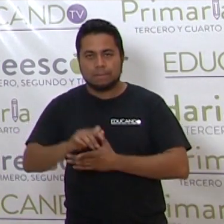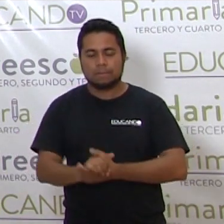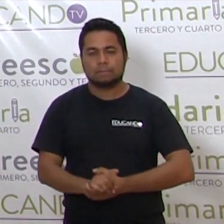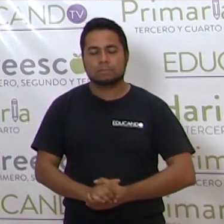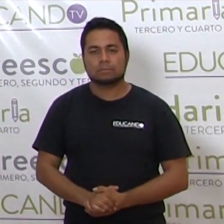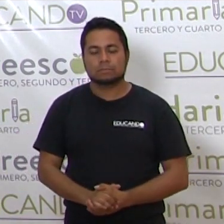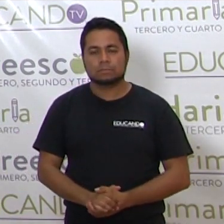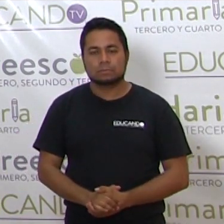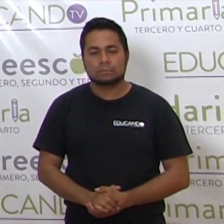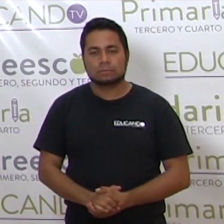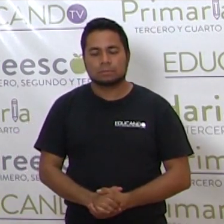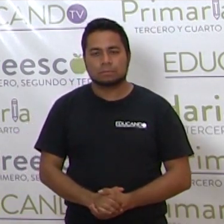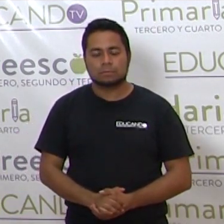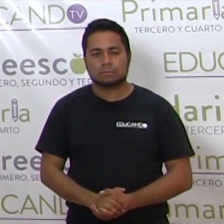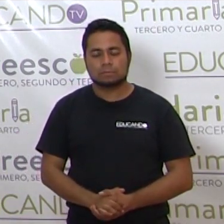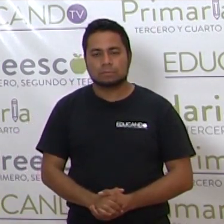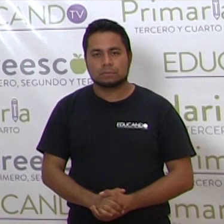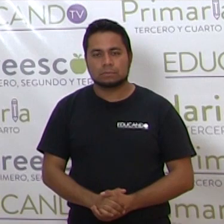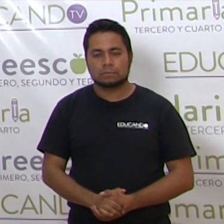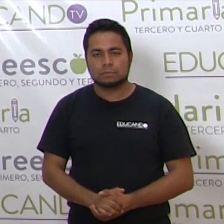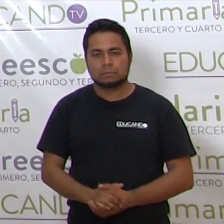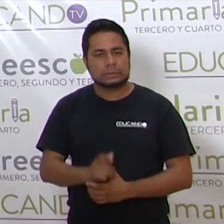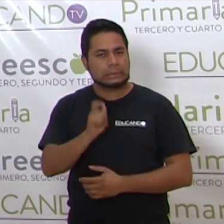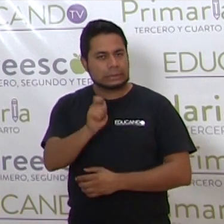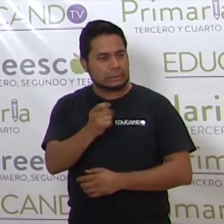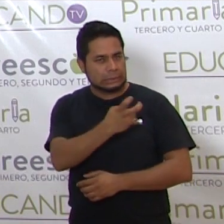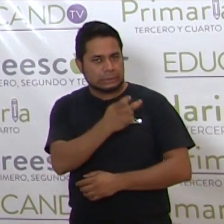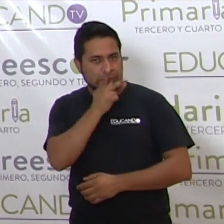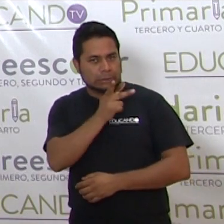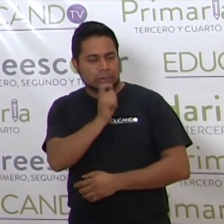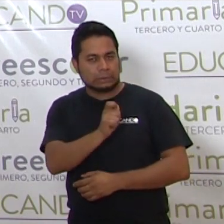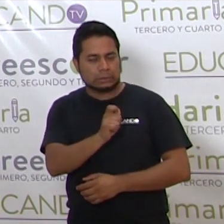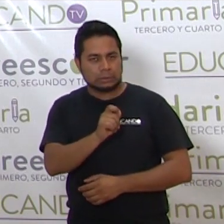chocolate que es chocolate